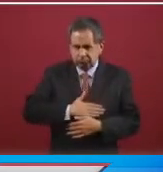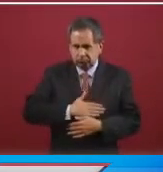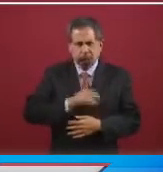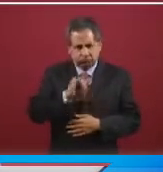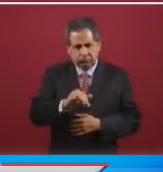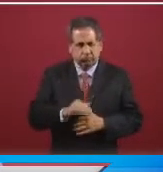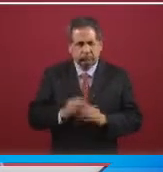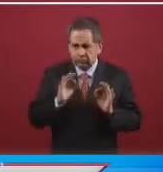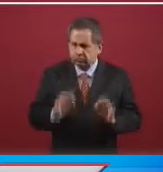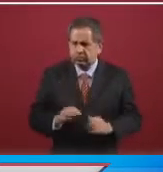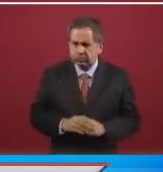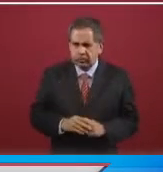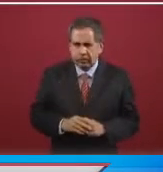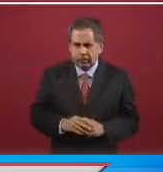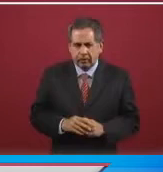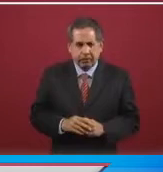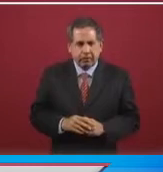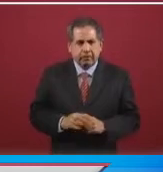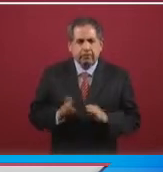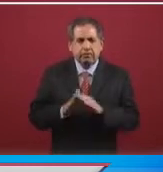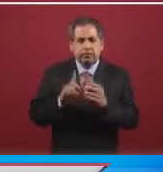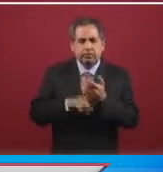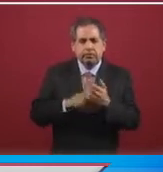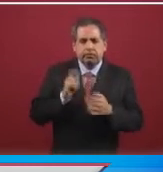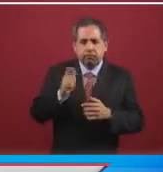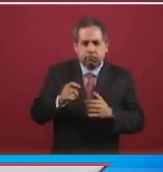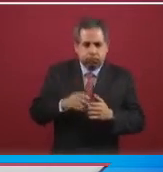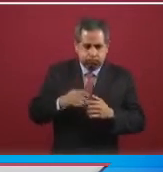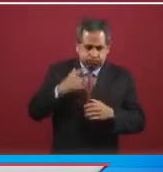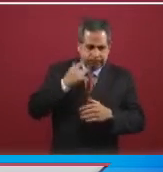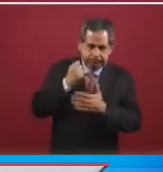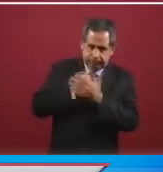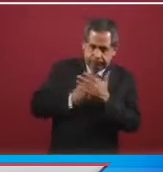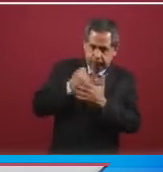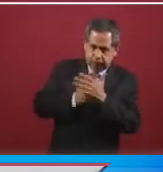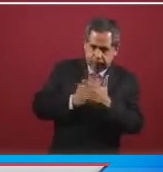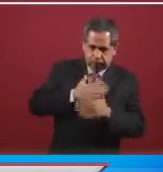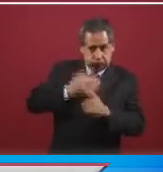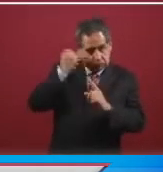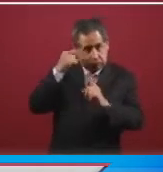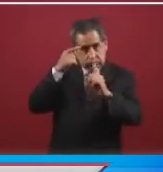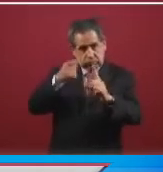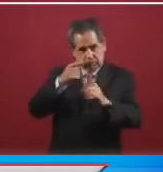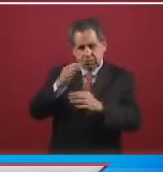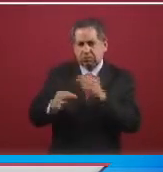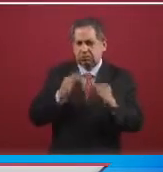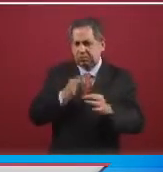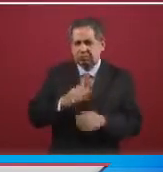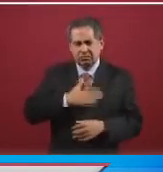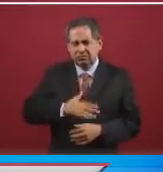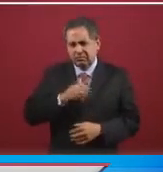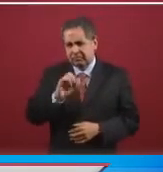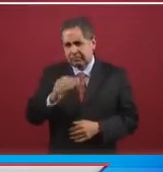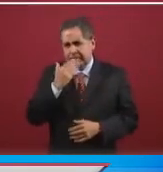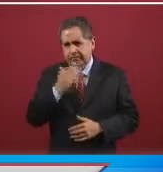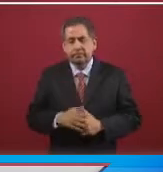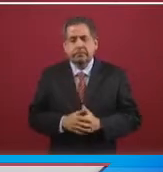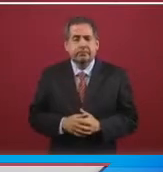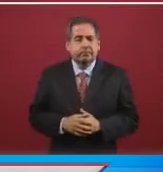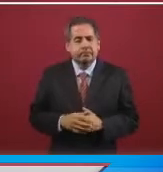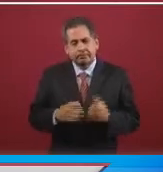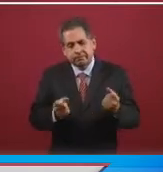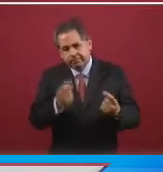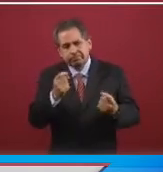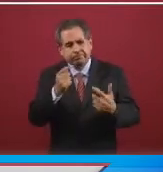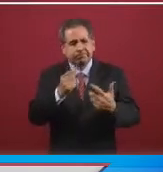los altos índices de contaminación por arsénico que se presentan actualmente y que generan problemas severos de salud para sus pobladores. Se trabaja